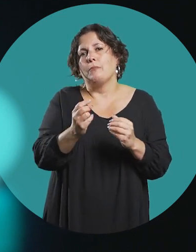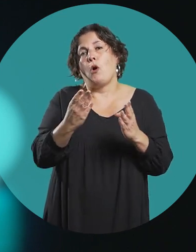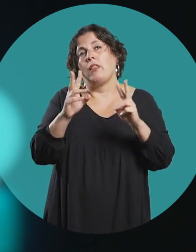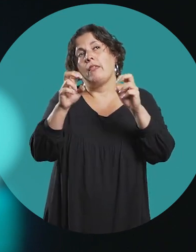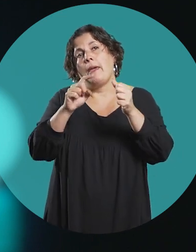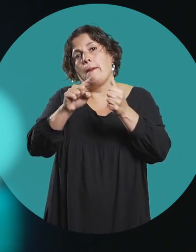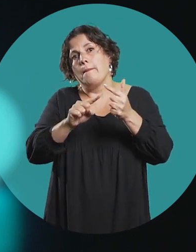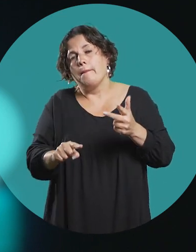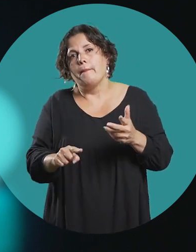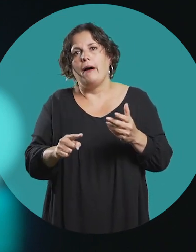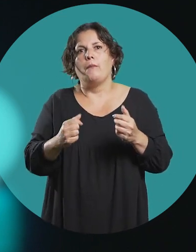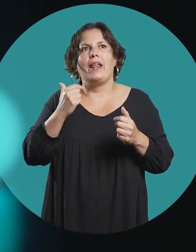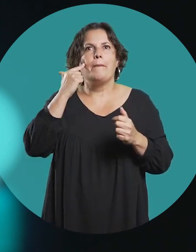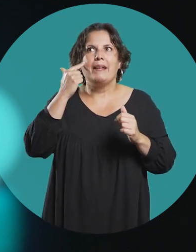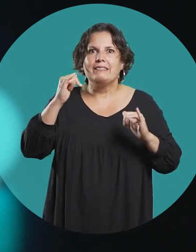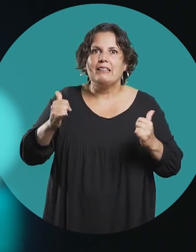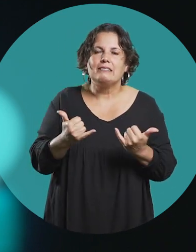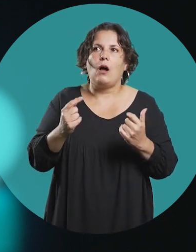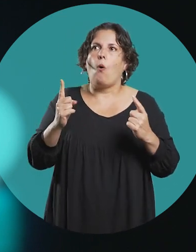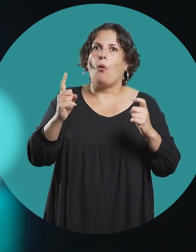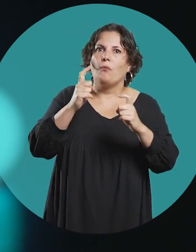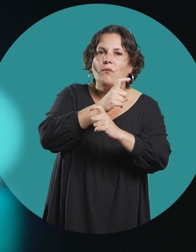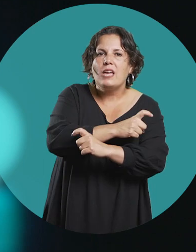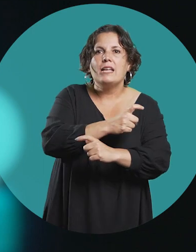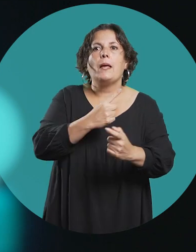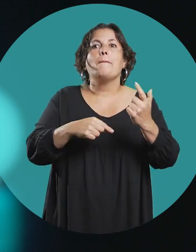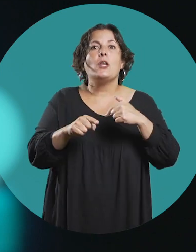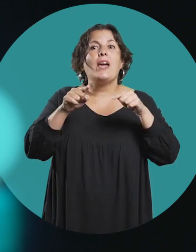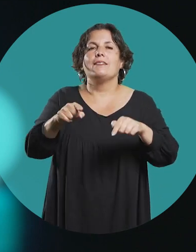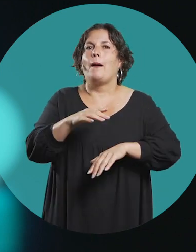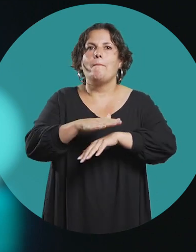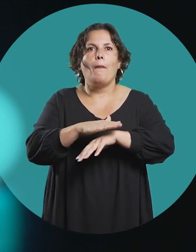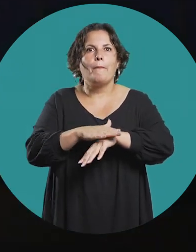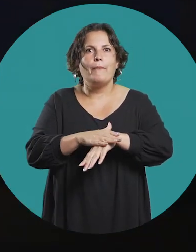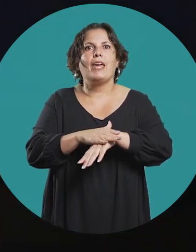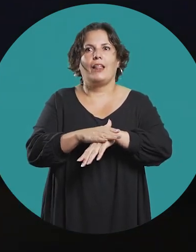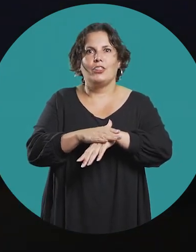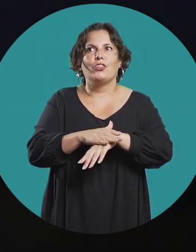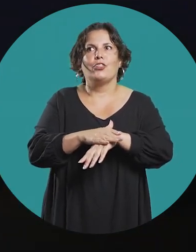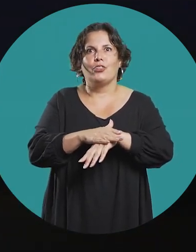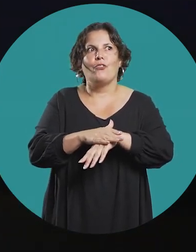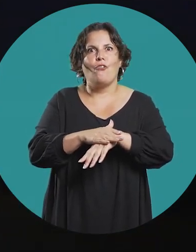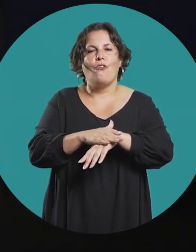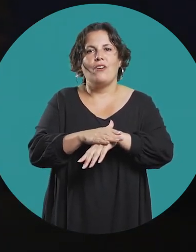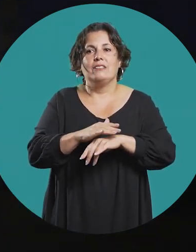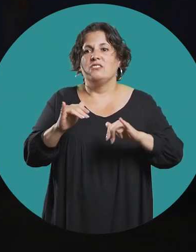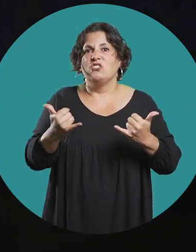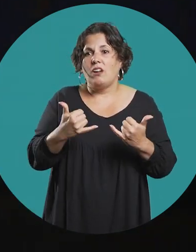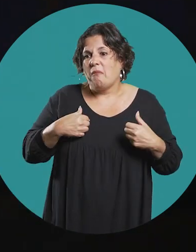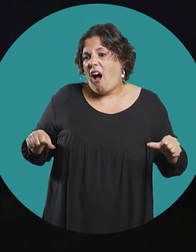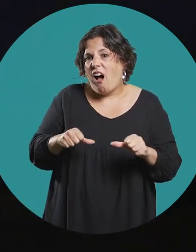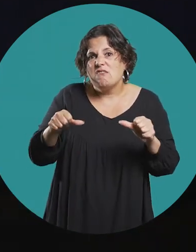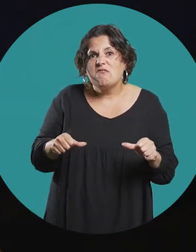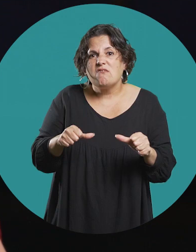buenas razones a veces, por experiencias difíciles, pero es ese momento donde ya lo que uno